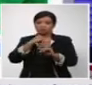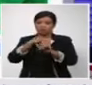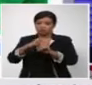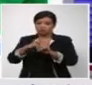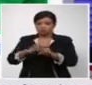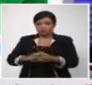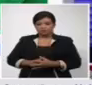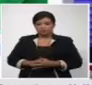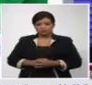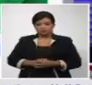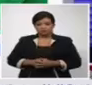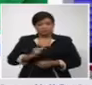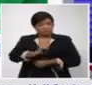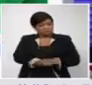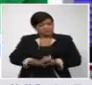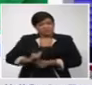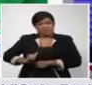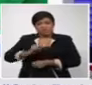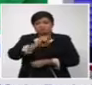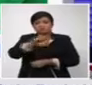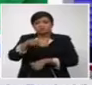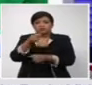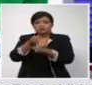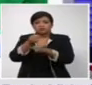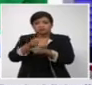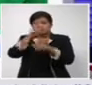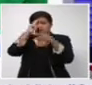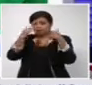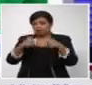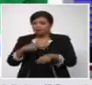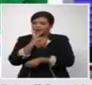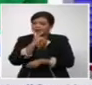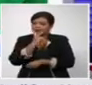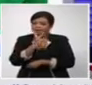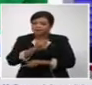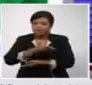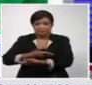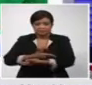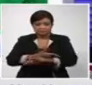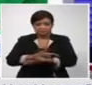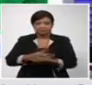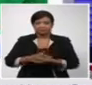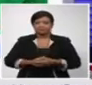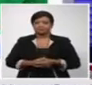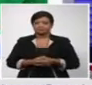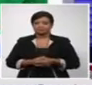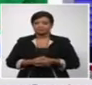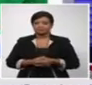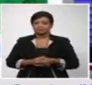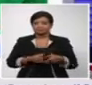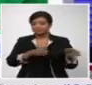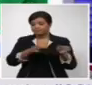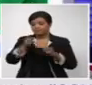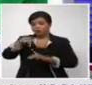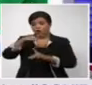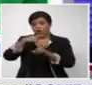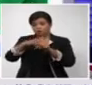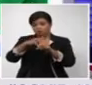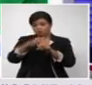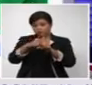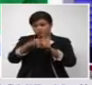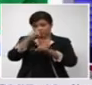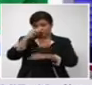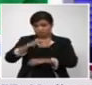esfuerzo del personal que lo atiende. Y con los casos de hoy, también me hacía la